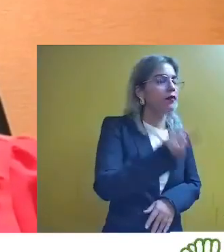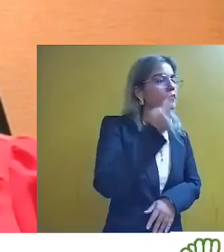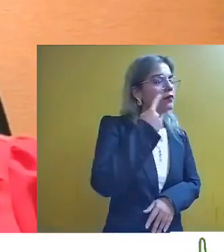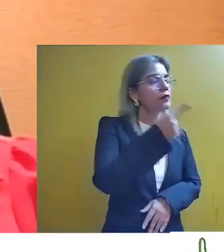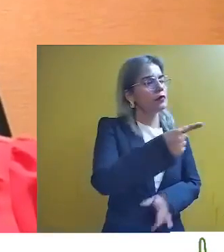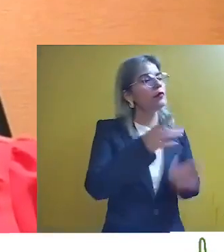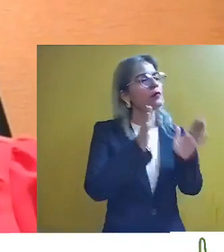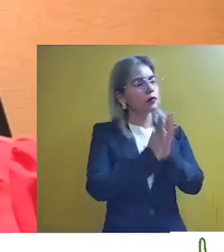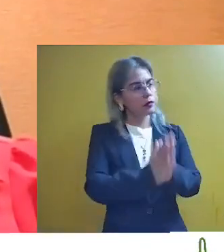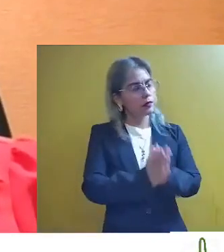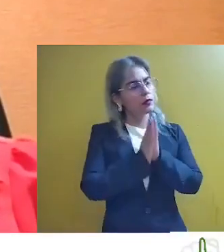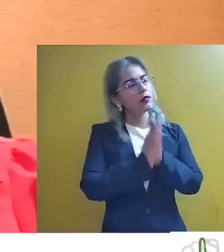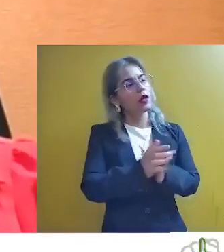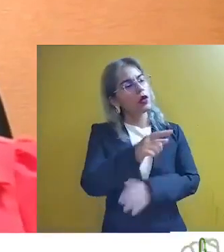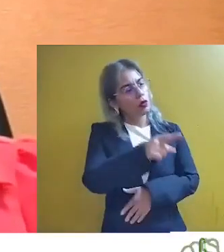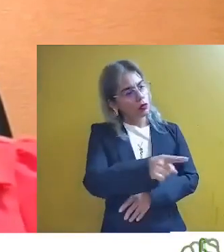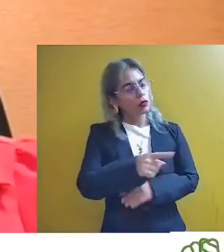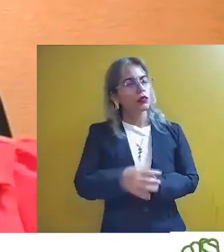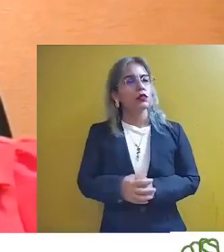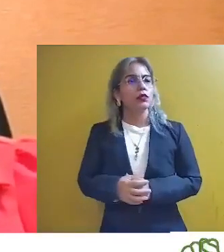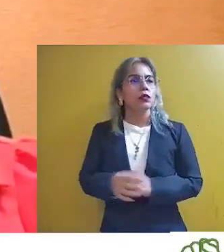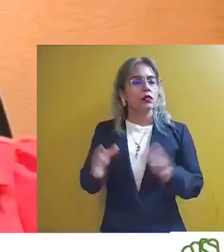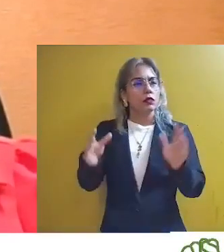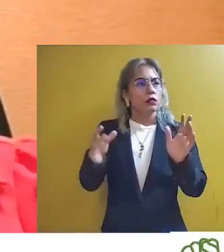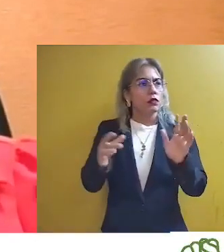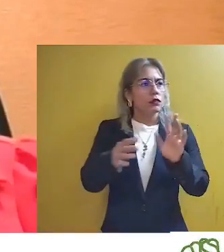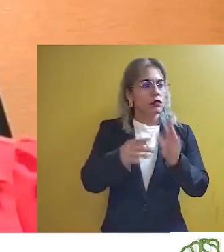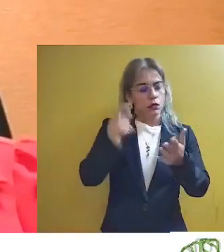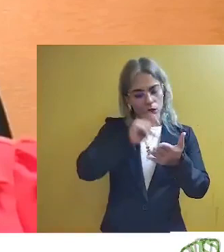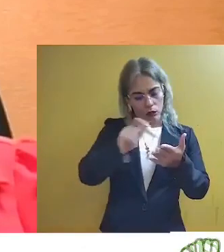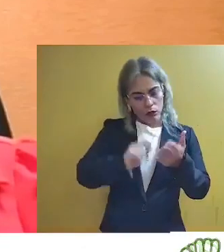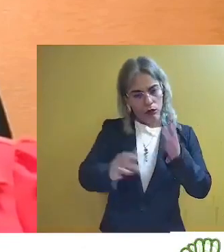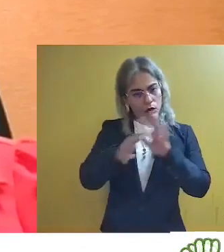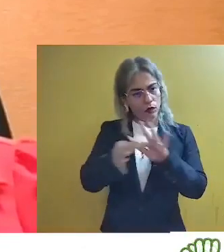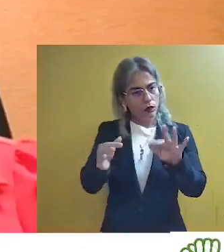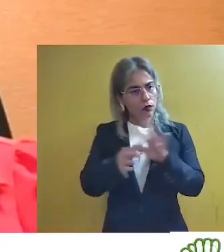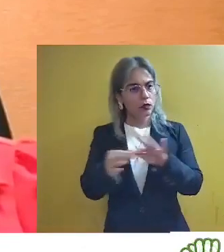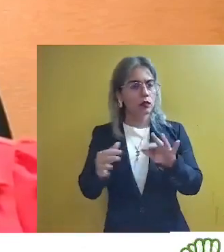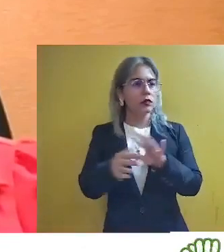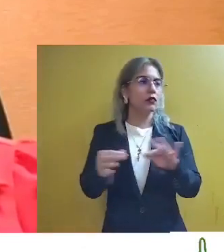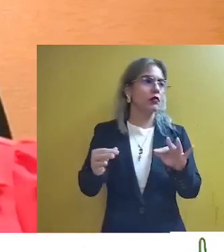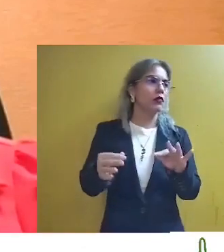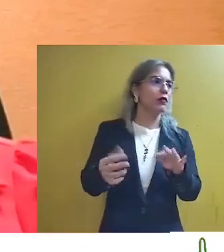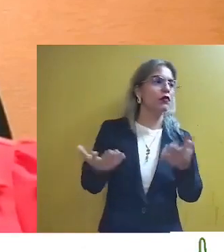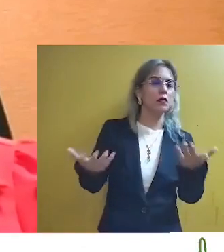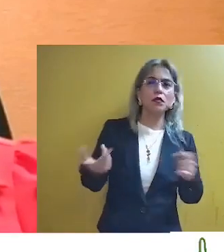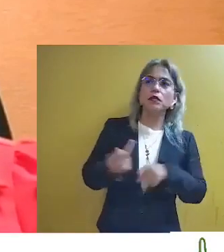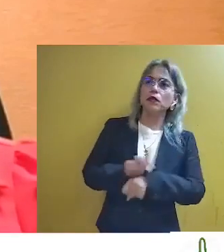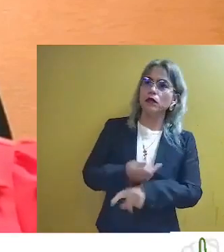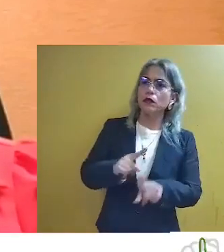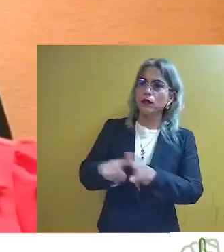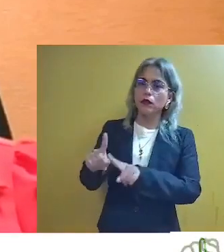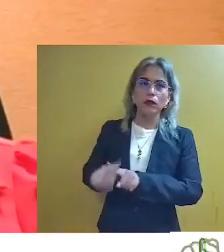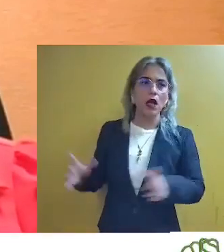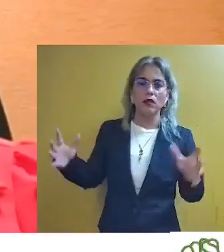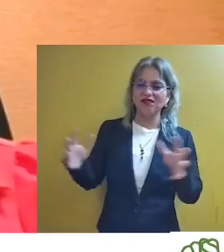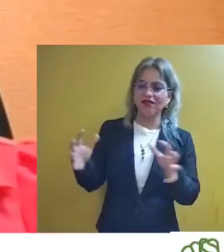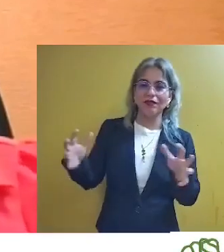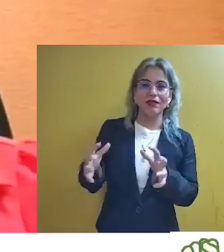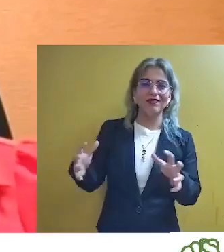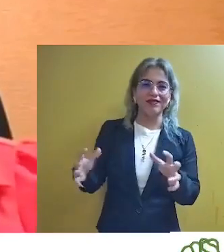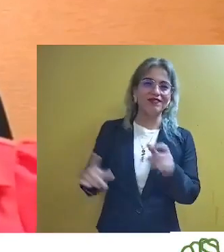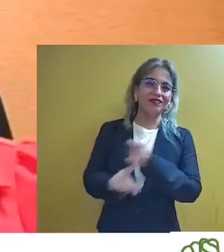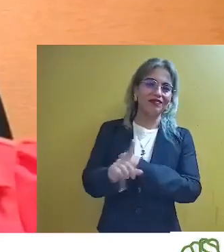realice las manifestaciones para dirimir controversias o conflictos con los órganos